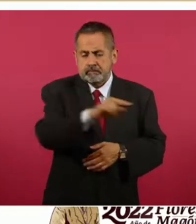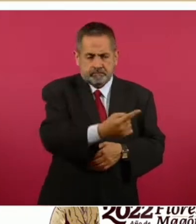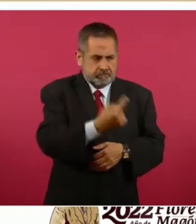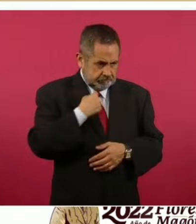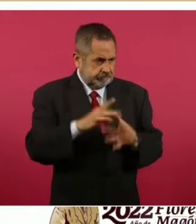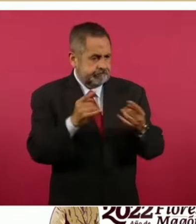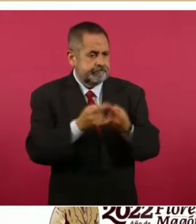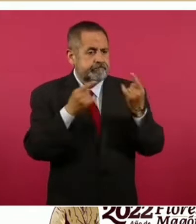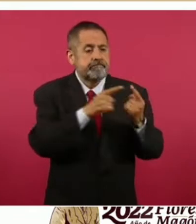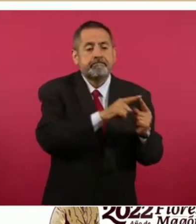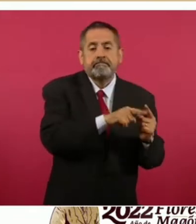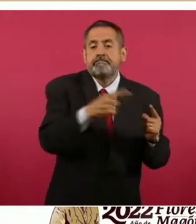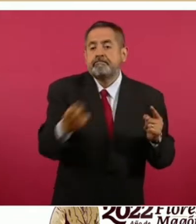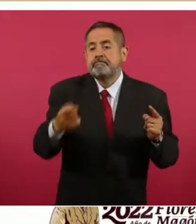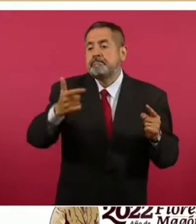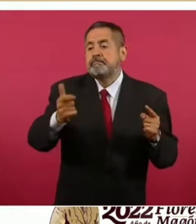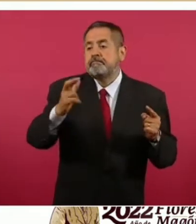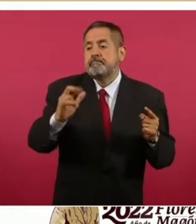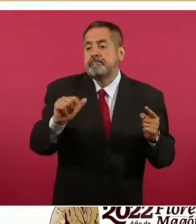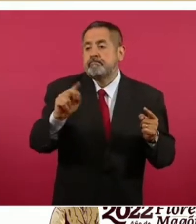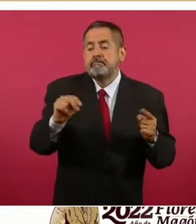cuál era su relación con García Luna?